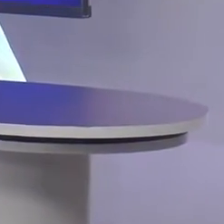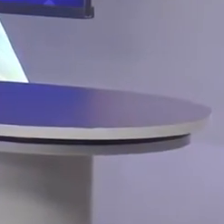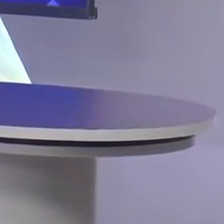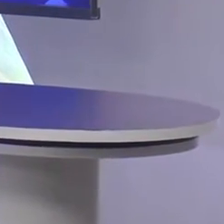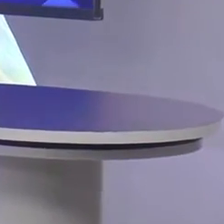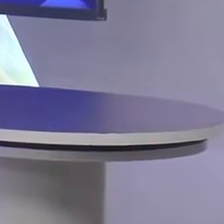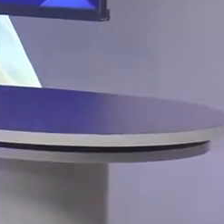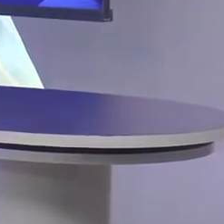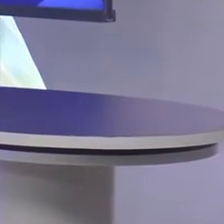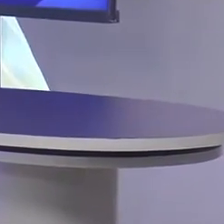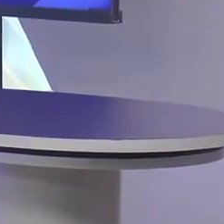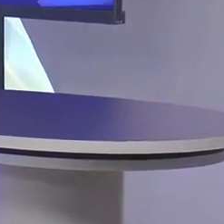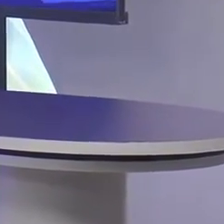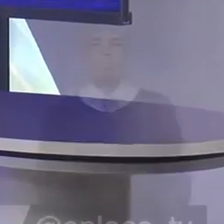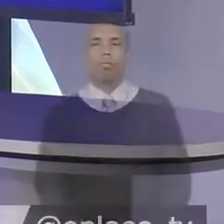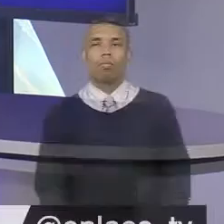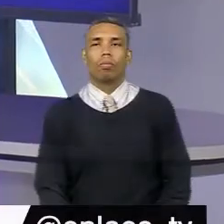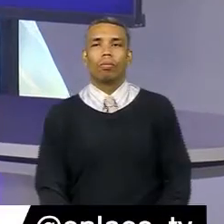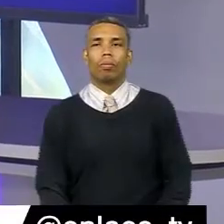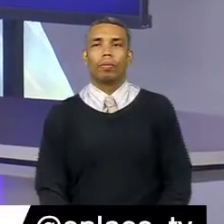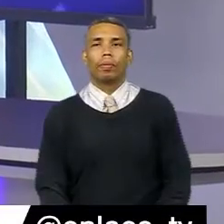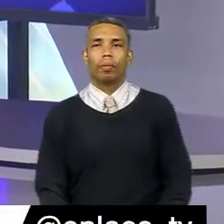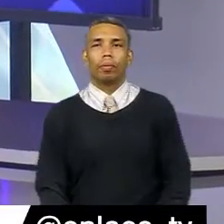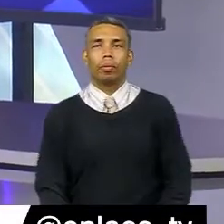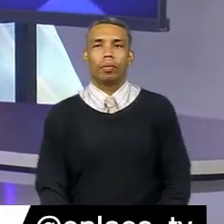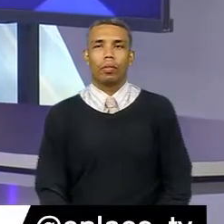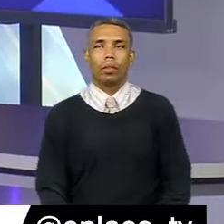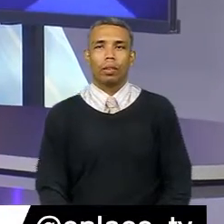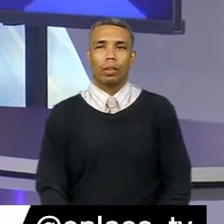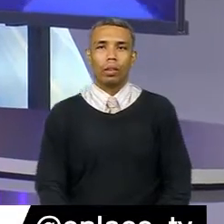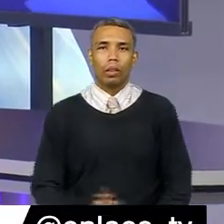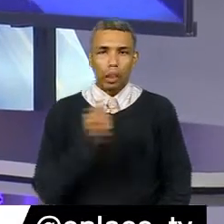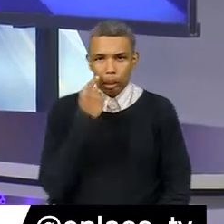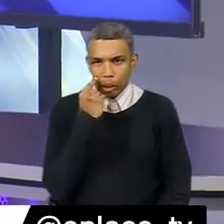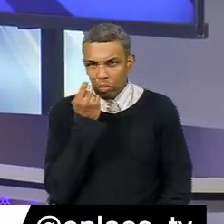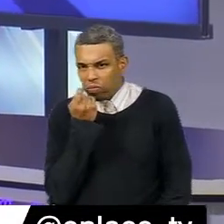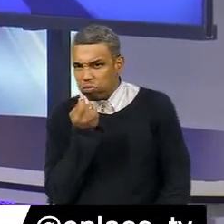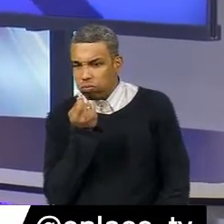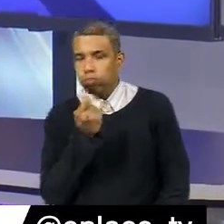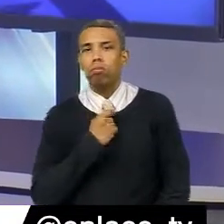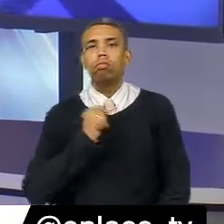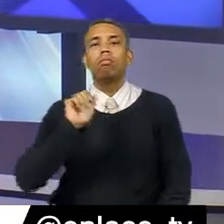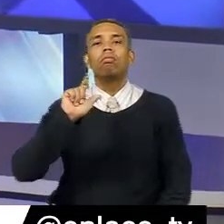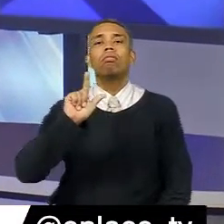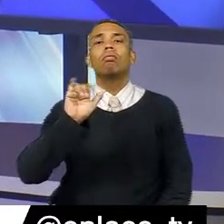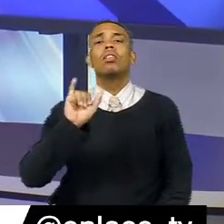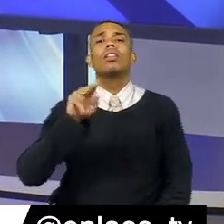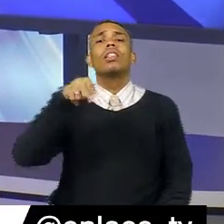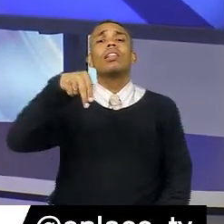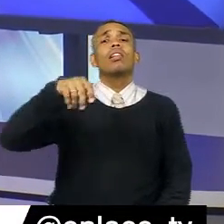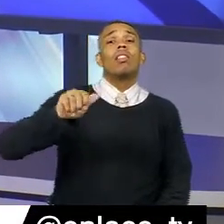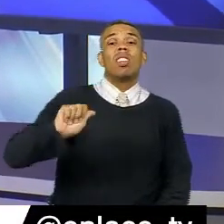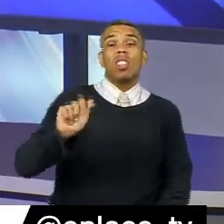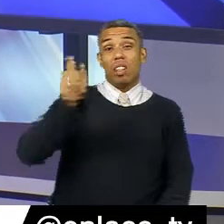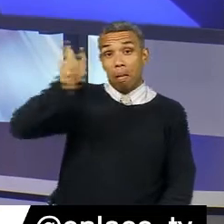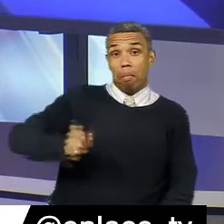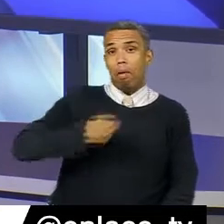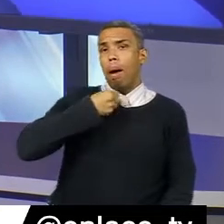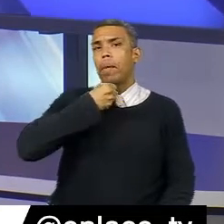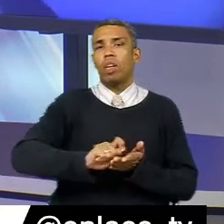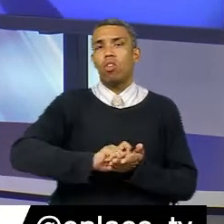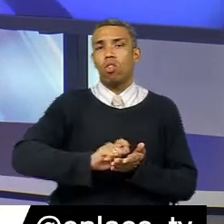Y en medio de estrictas medidas de seguridad, Lina Brujés logró entrevista con los miembros del secretariado de las FARC. Le damos